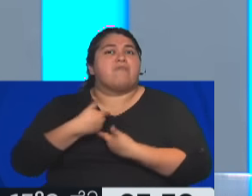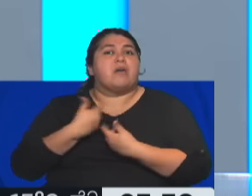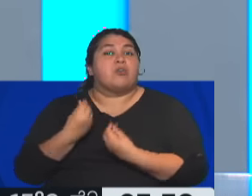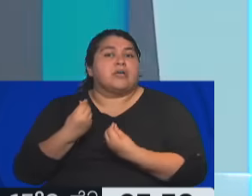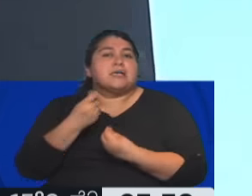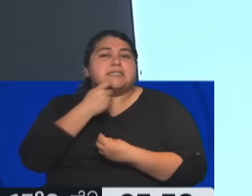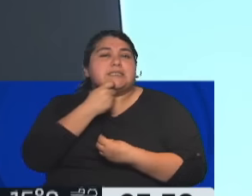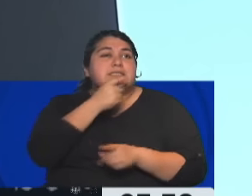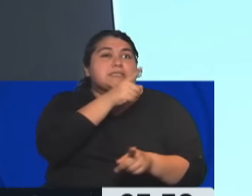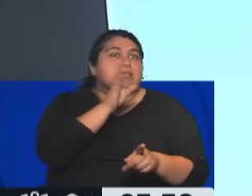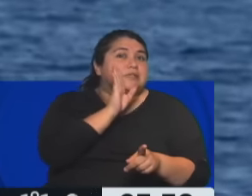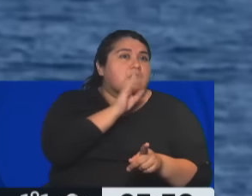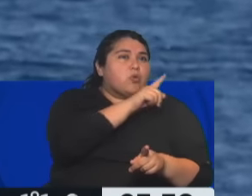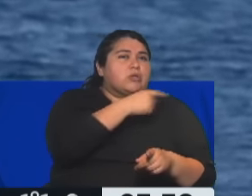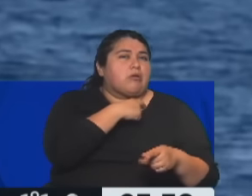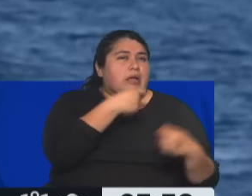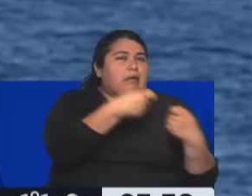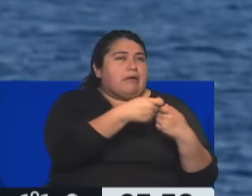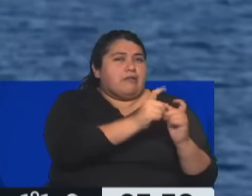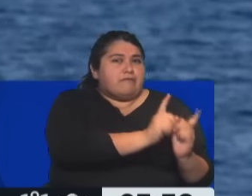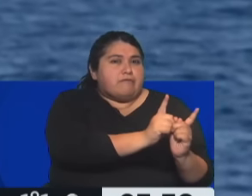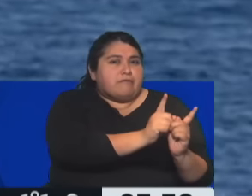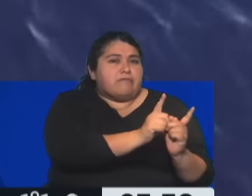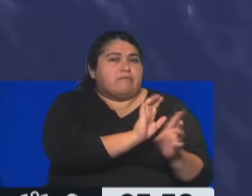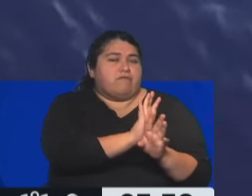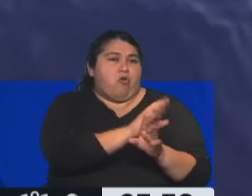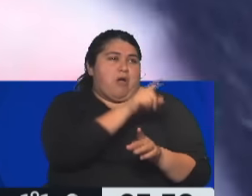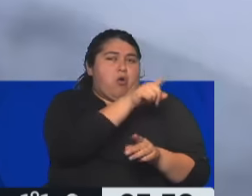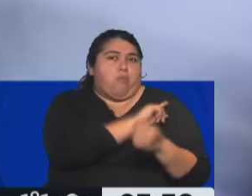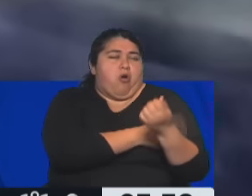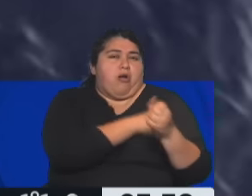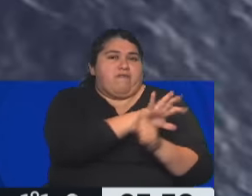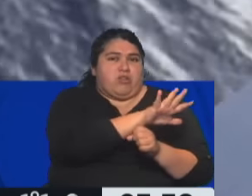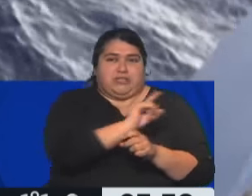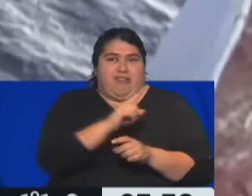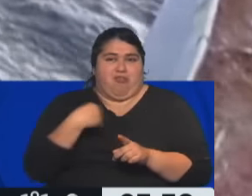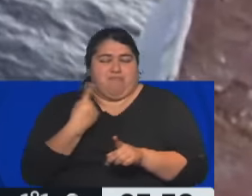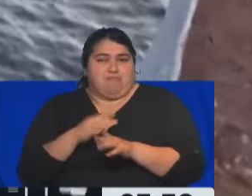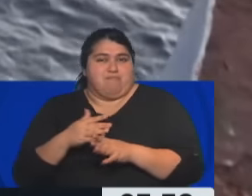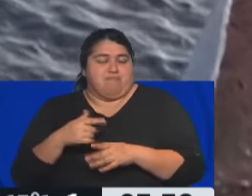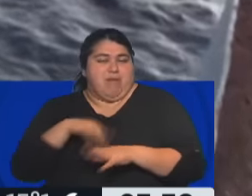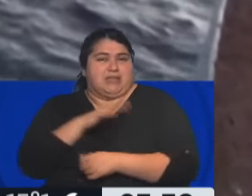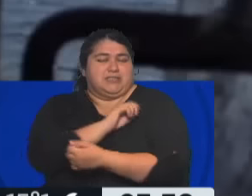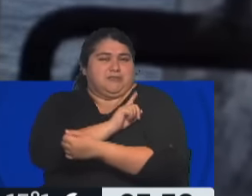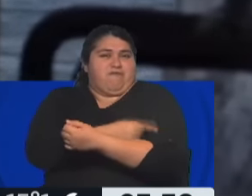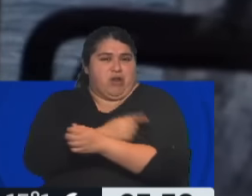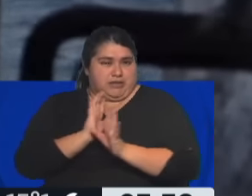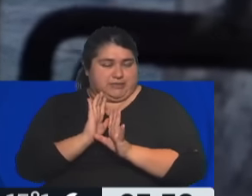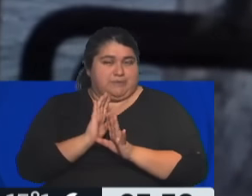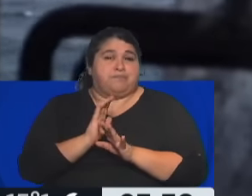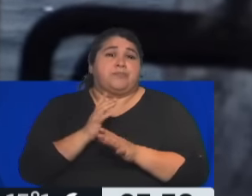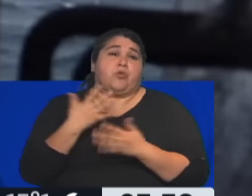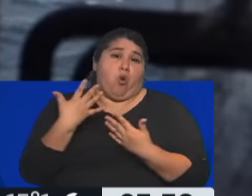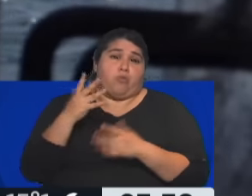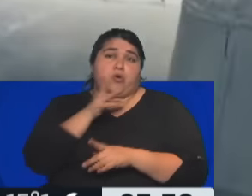aspiraciones de los Estados Unidos de conservar su esfera de influencia. Claramente no es una situación bienvenida para Rusia, pero